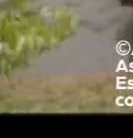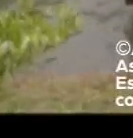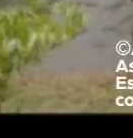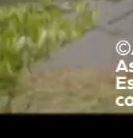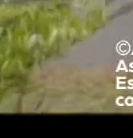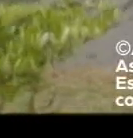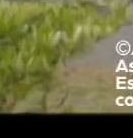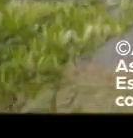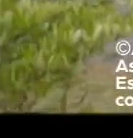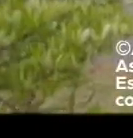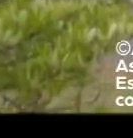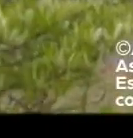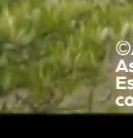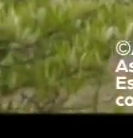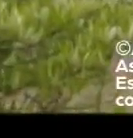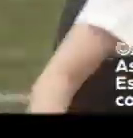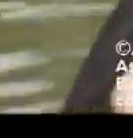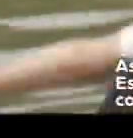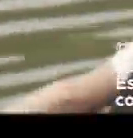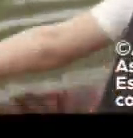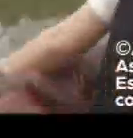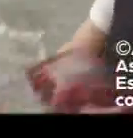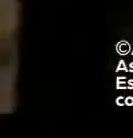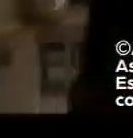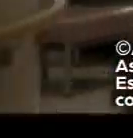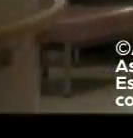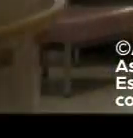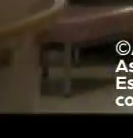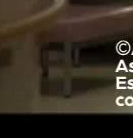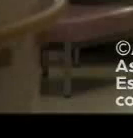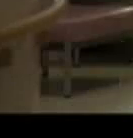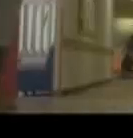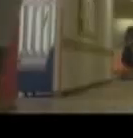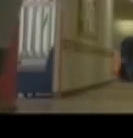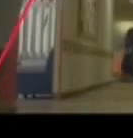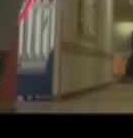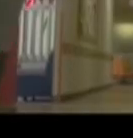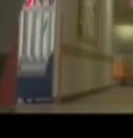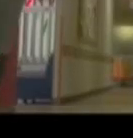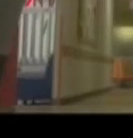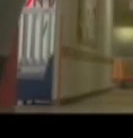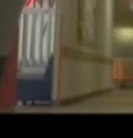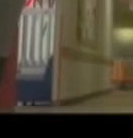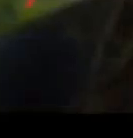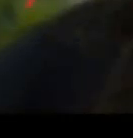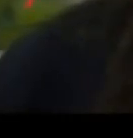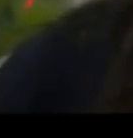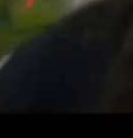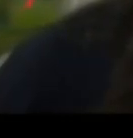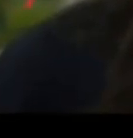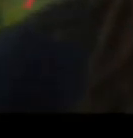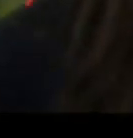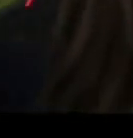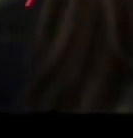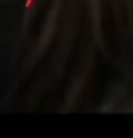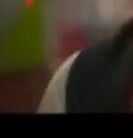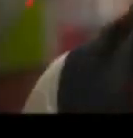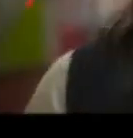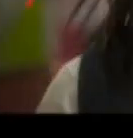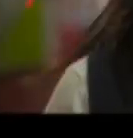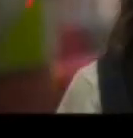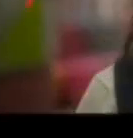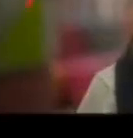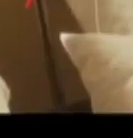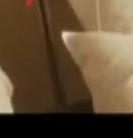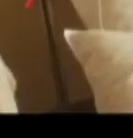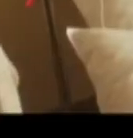¡Esto es horrible! ¡Todo es tu culpa! Azuka High School. ¿Mamá? ¿Mamá está bien? Bueno. Últimos capítulos. ¿Sí,